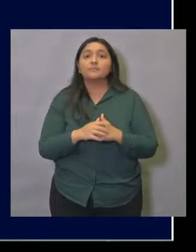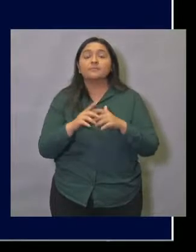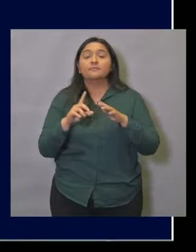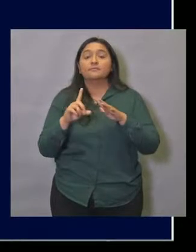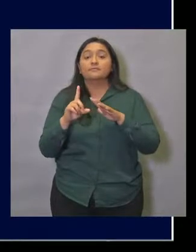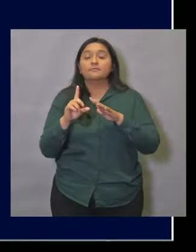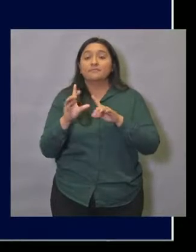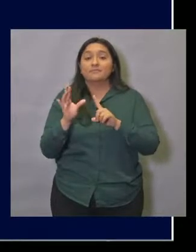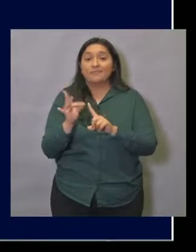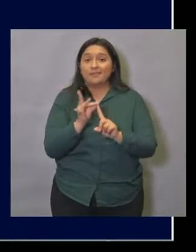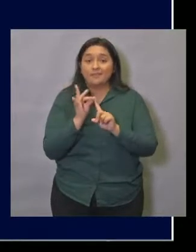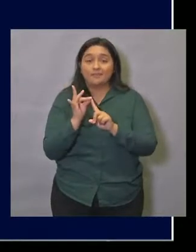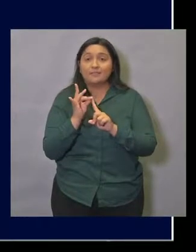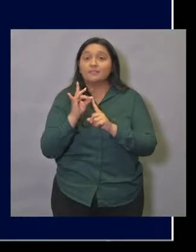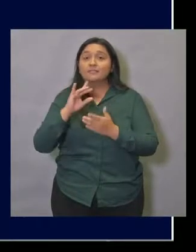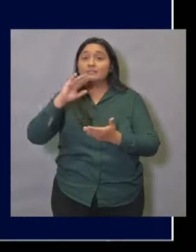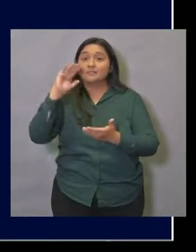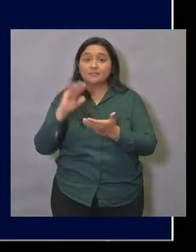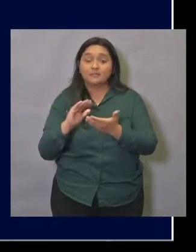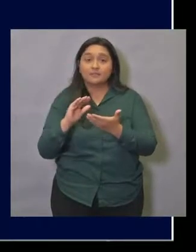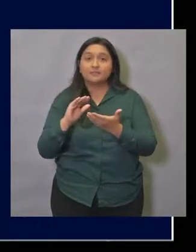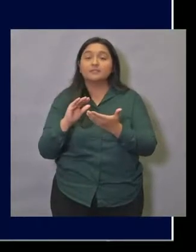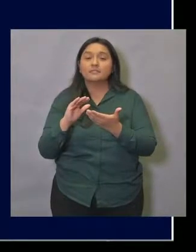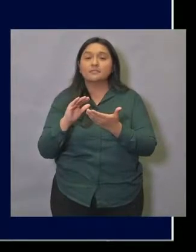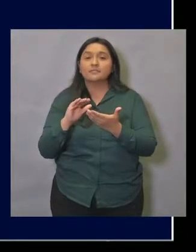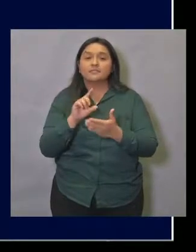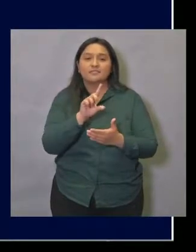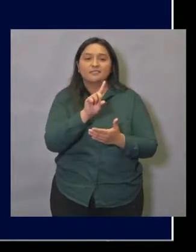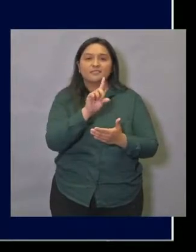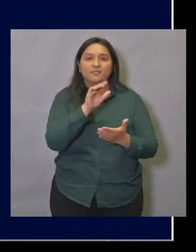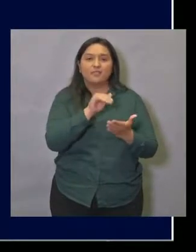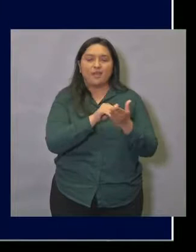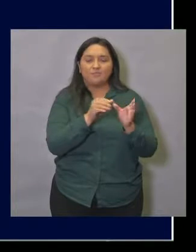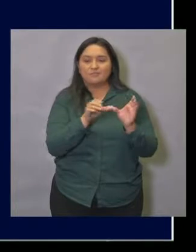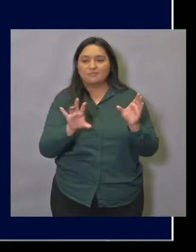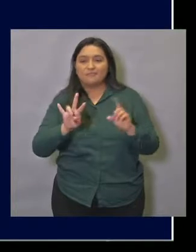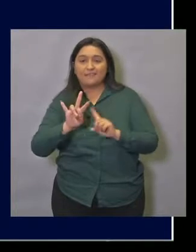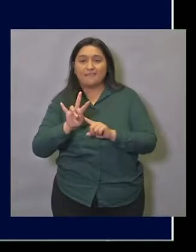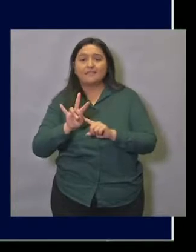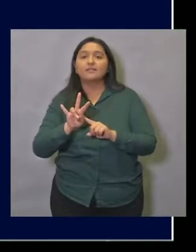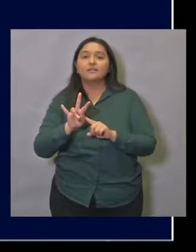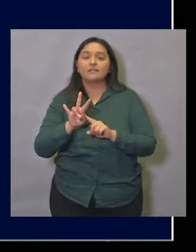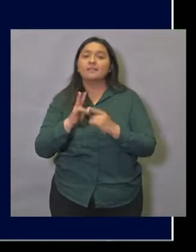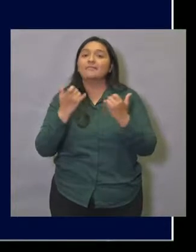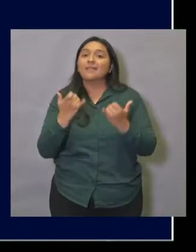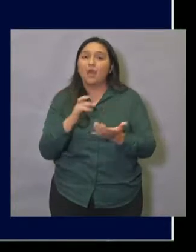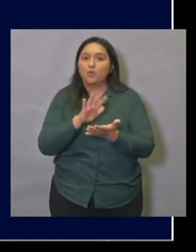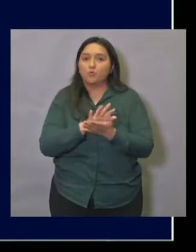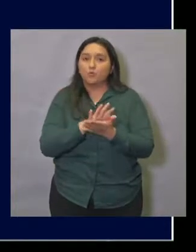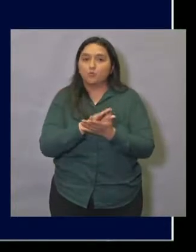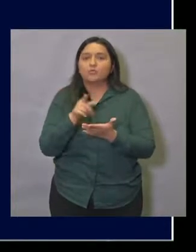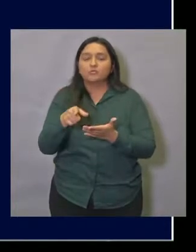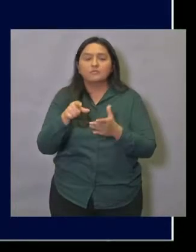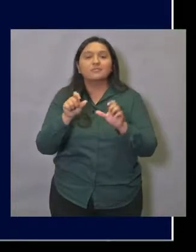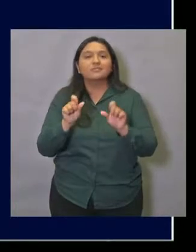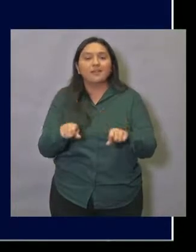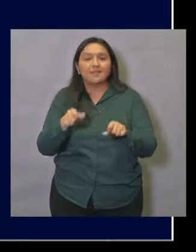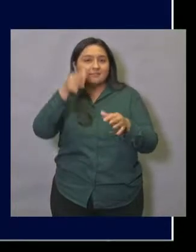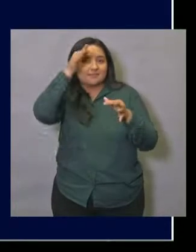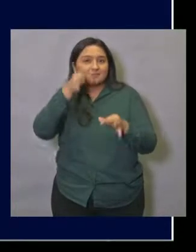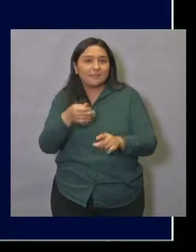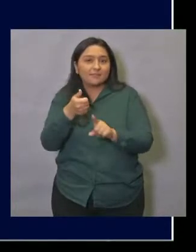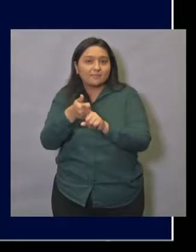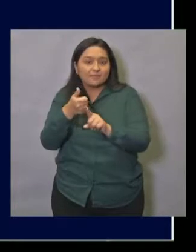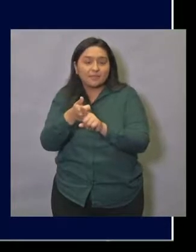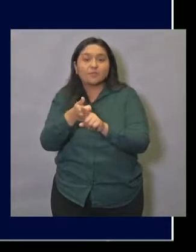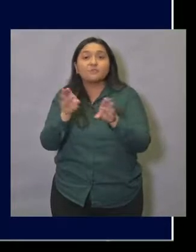baje a 7 casos nuevos por 100,000, las escuelas tendrían la opción de permitir la instrucción en clase para estudiantes en los